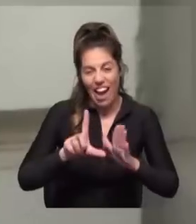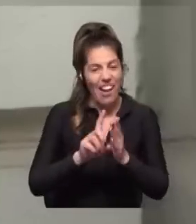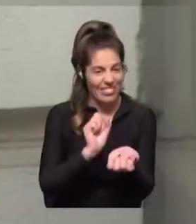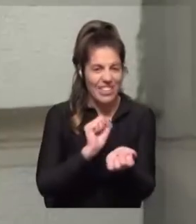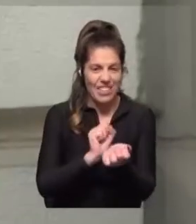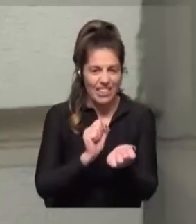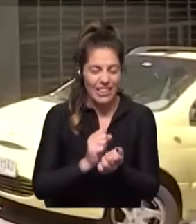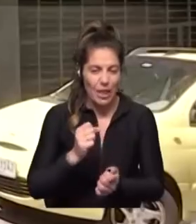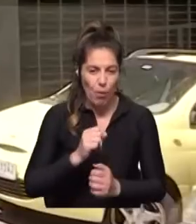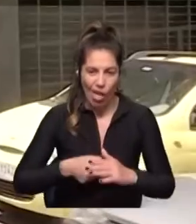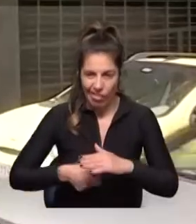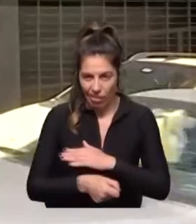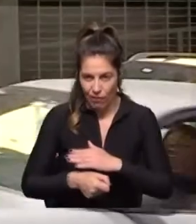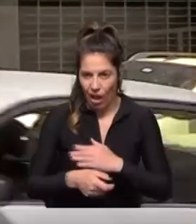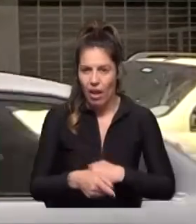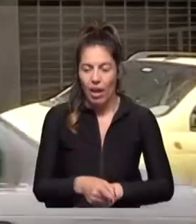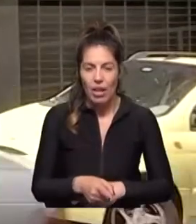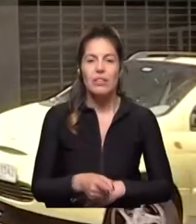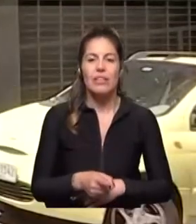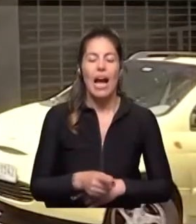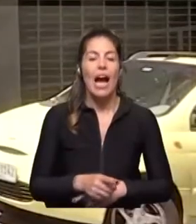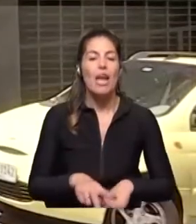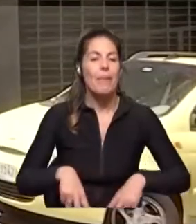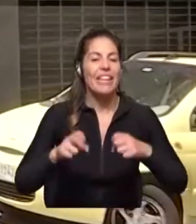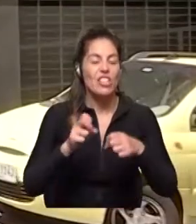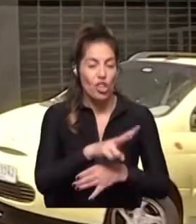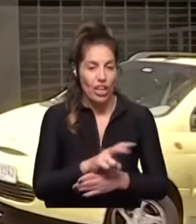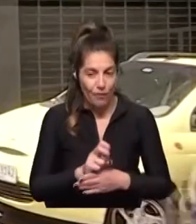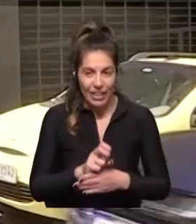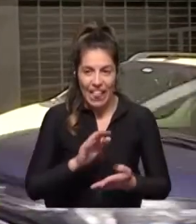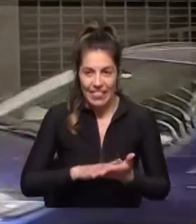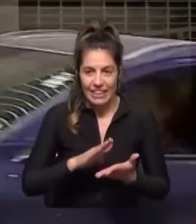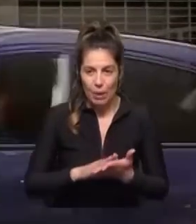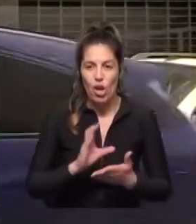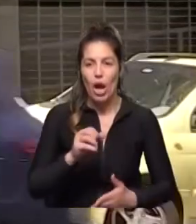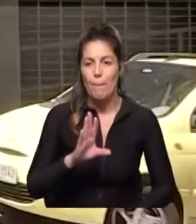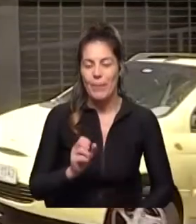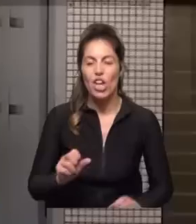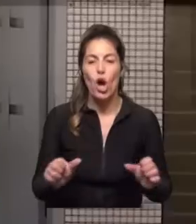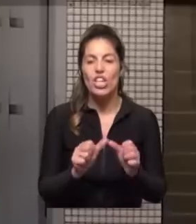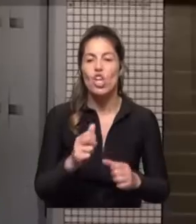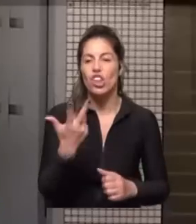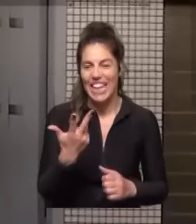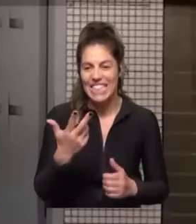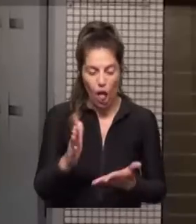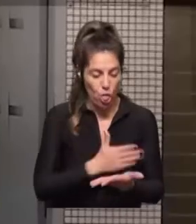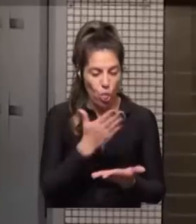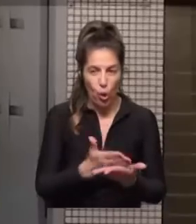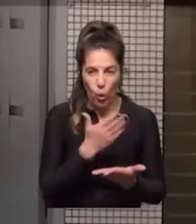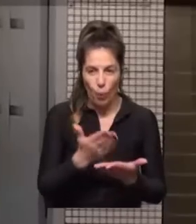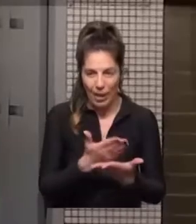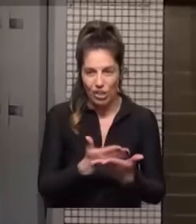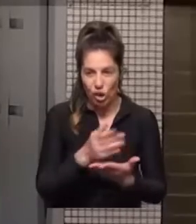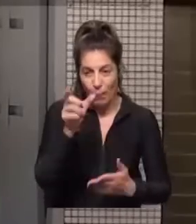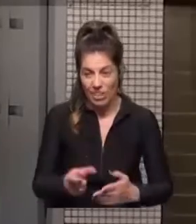antecedentes por estafa la investigación a cargo de la fiscal Mónica Ferrero determinó que campero elaboró tres documentos apócrifos del itf y